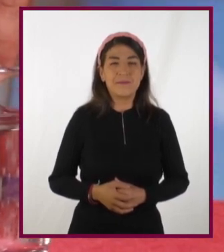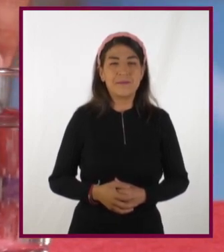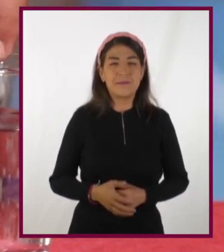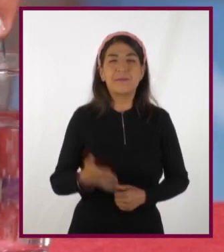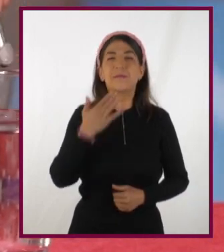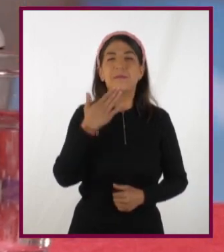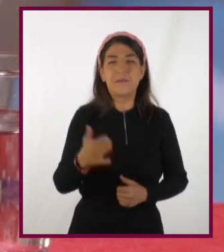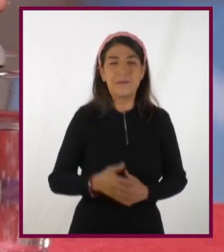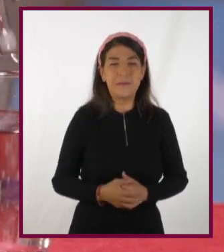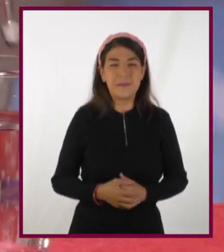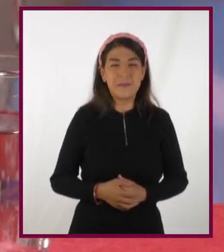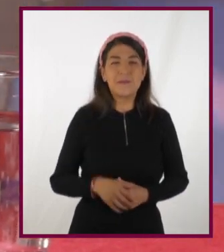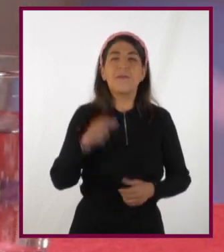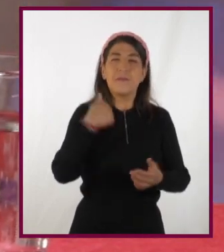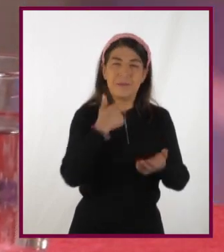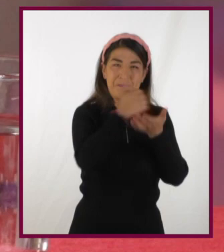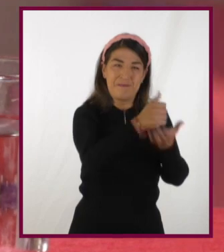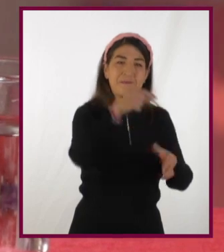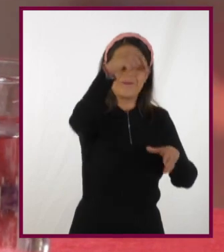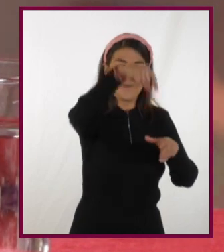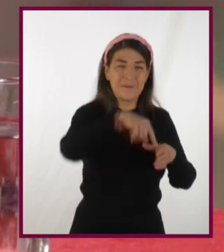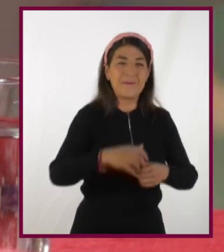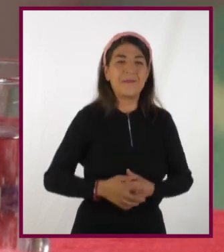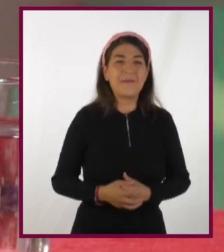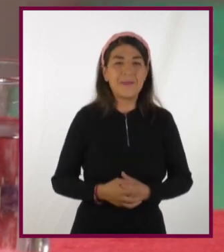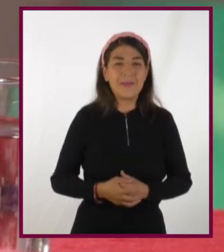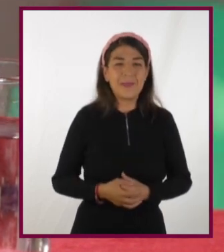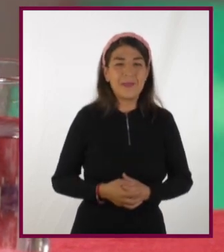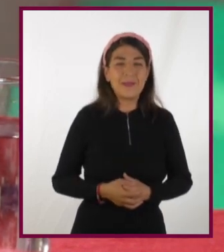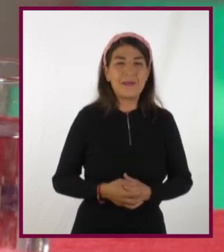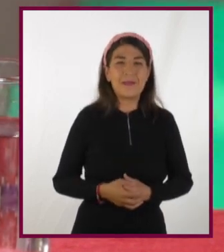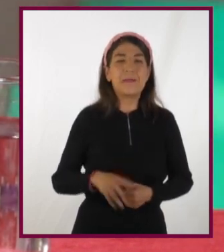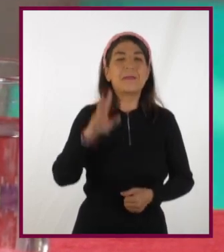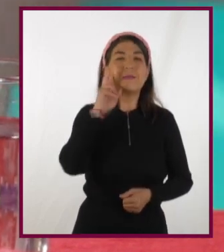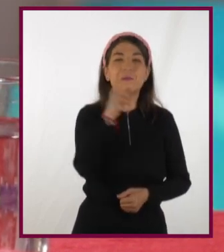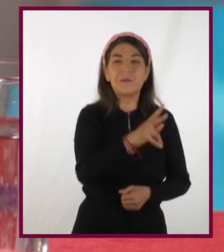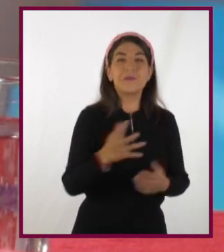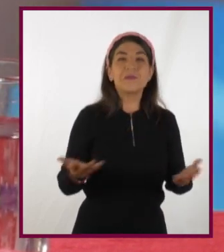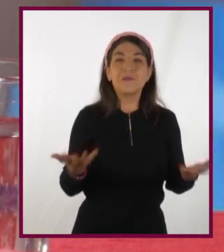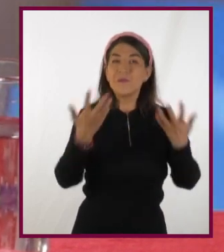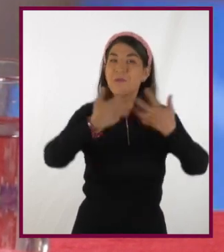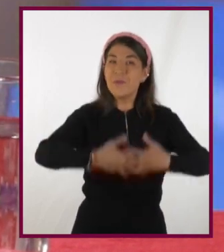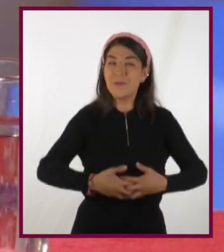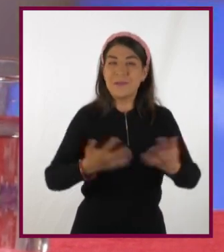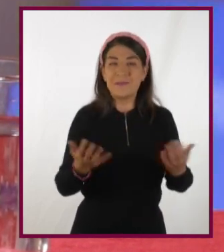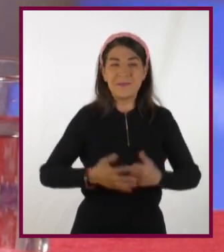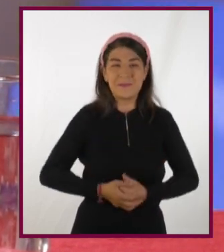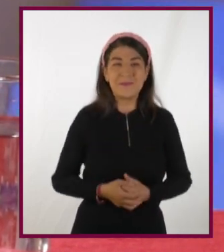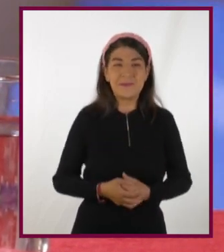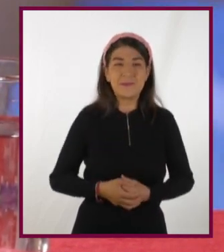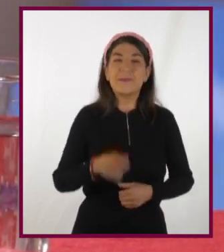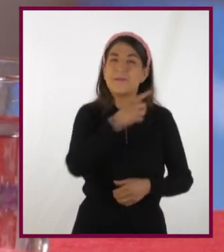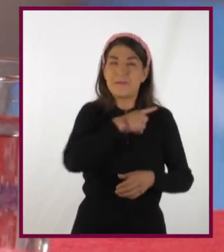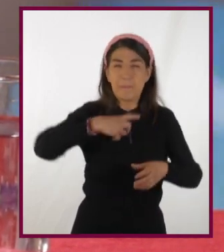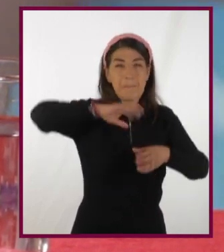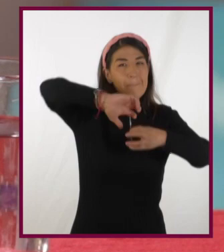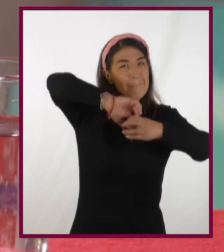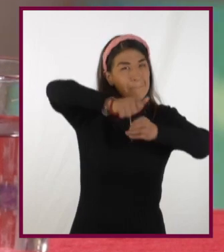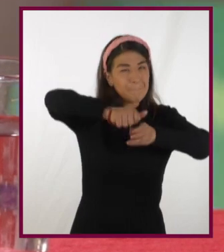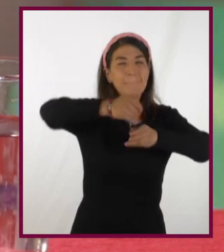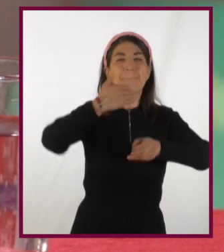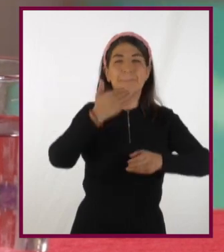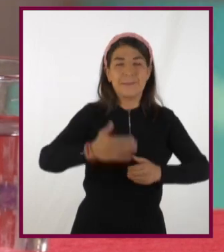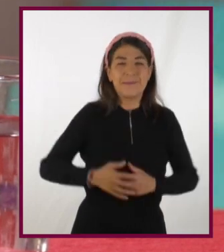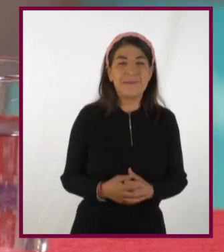Muy bien. Y te ayudo a meter Y el amiga. tubito. Ujú. Vamos a ver qué tal funciona. Hay que cerrar muy bien